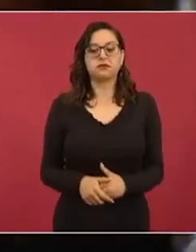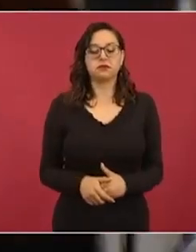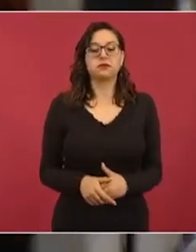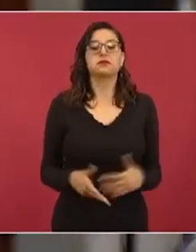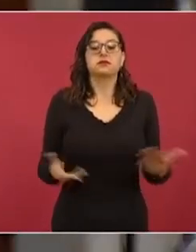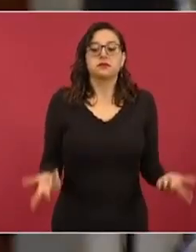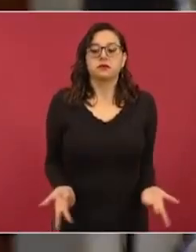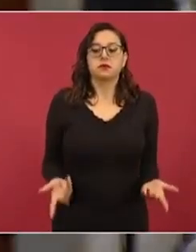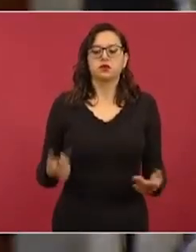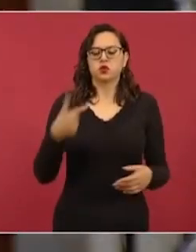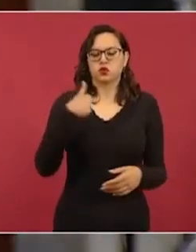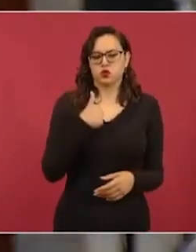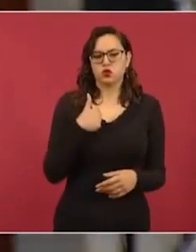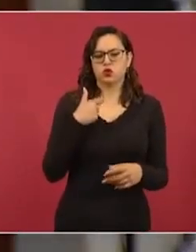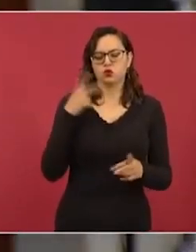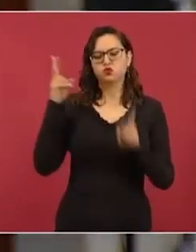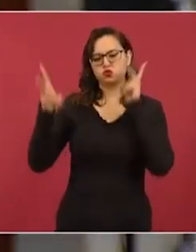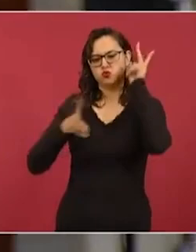iba a visitar a mi hermana,